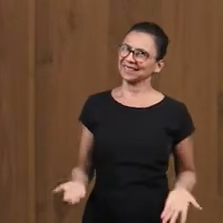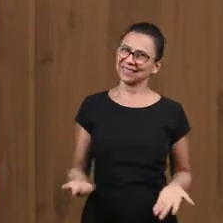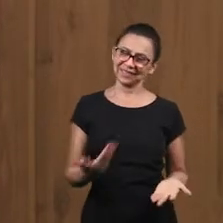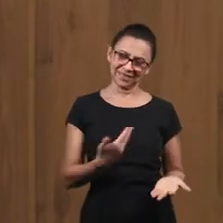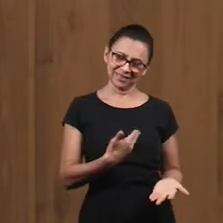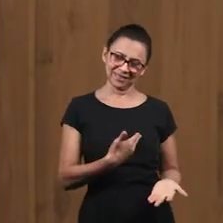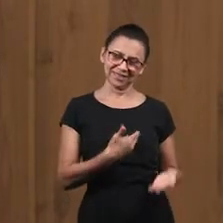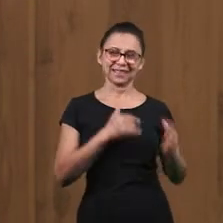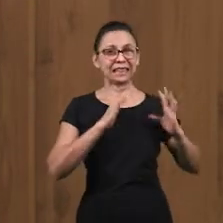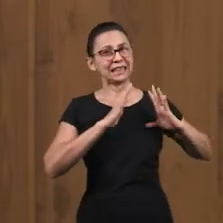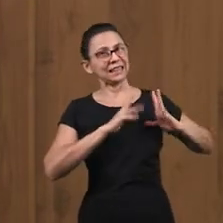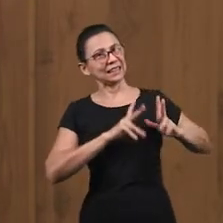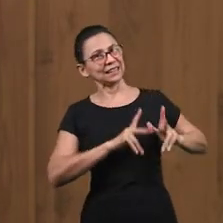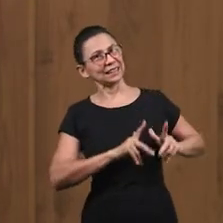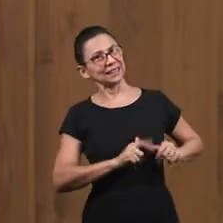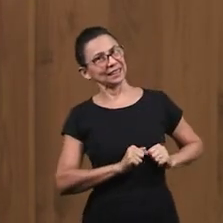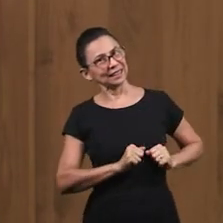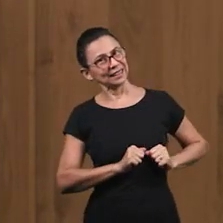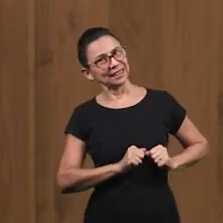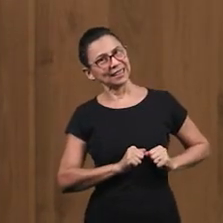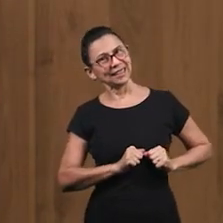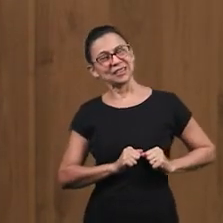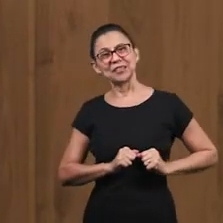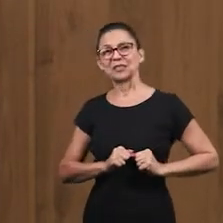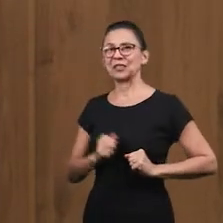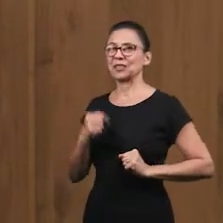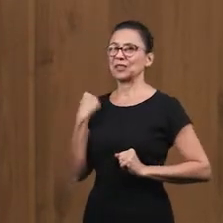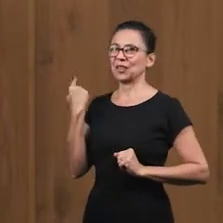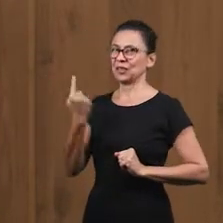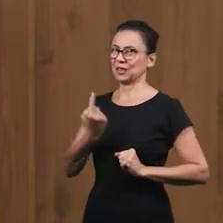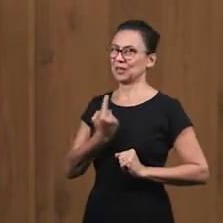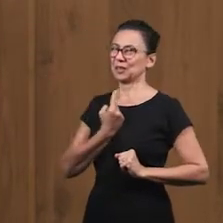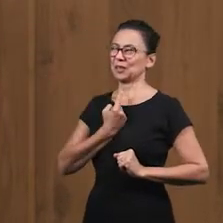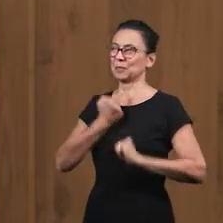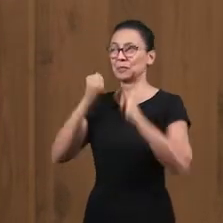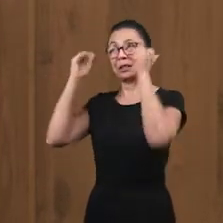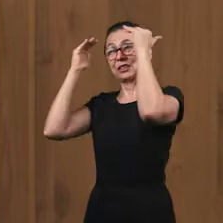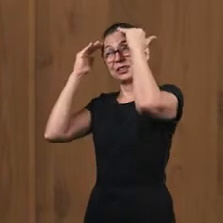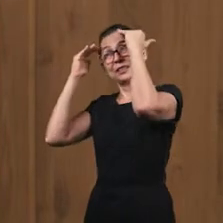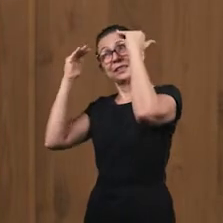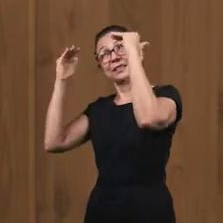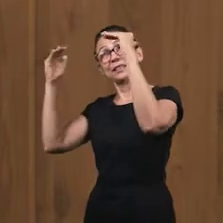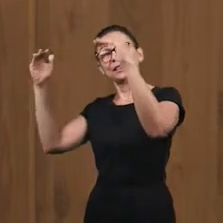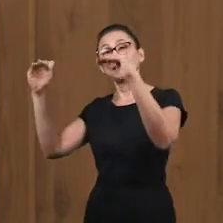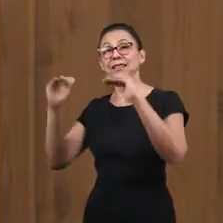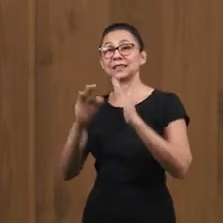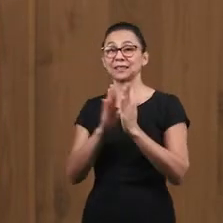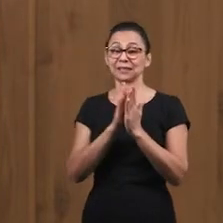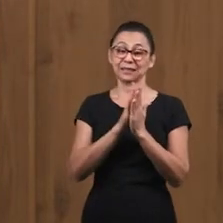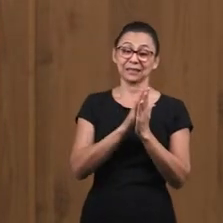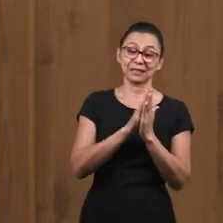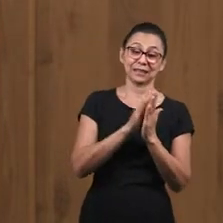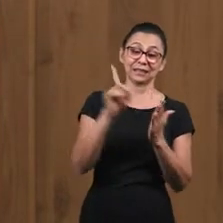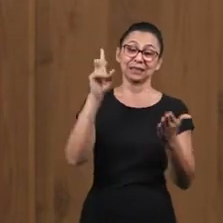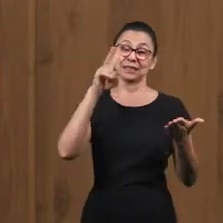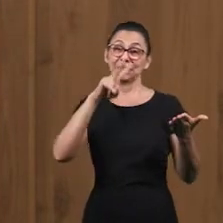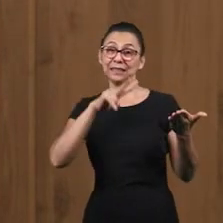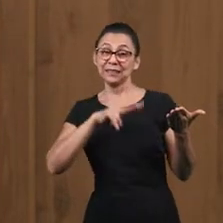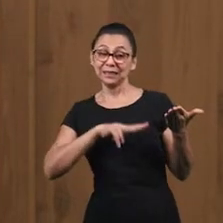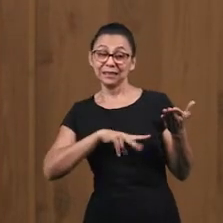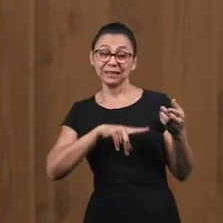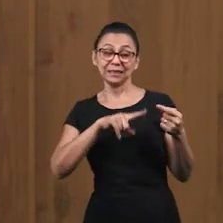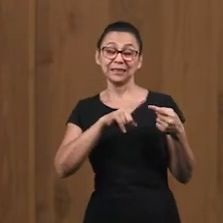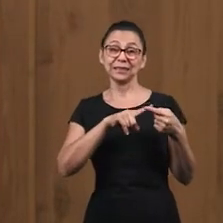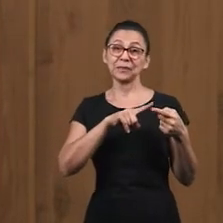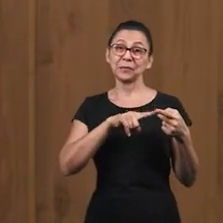cielo. Nosotros que estamos con el corazón limpio, que estamos obedientes, nosotros que leemos